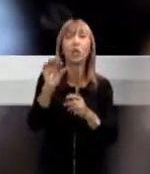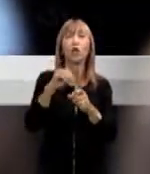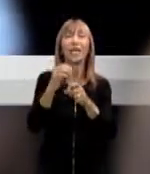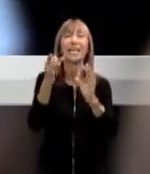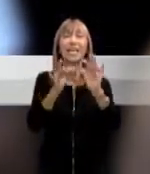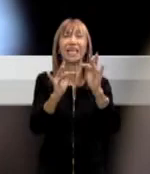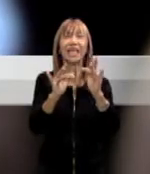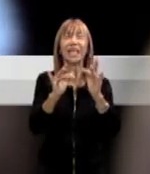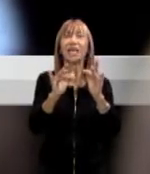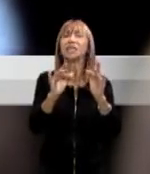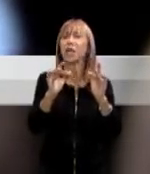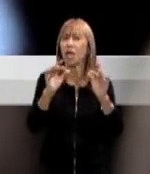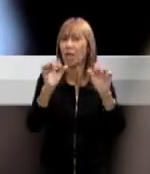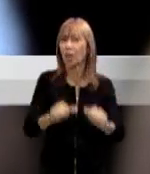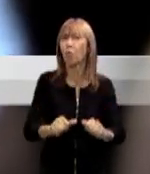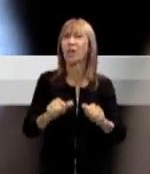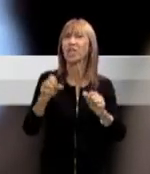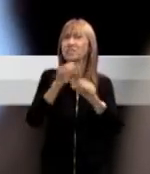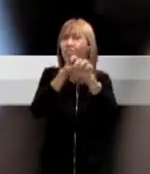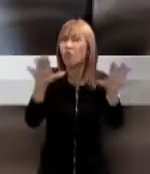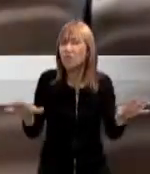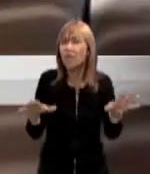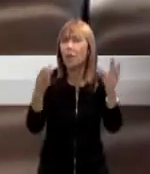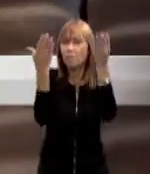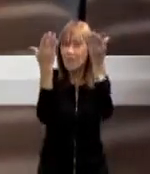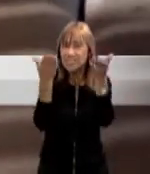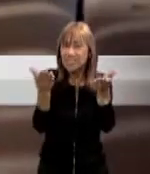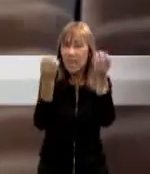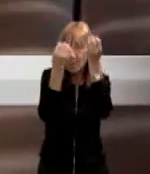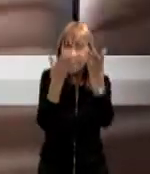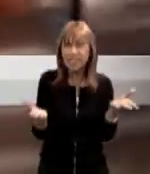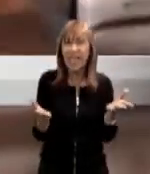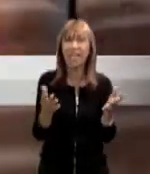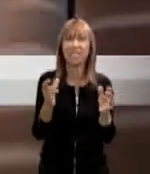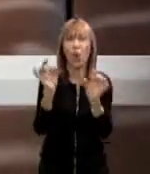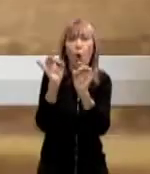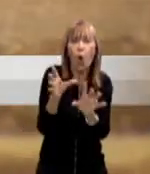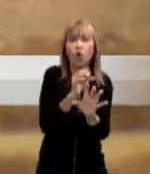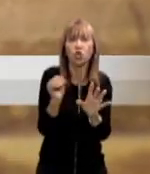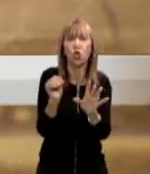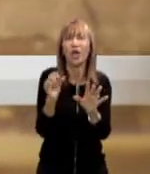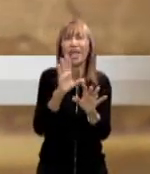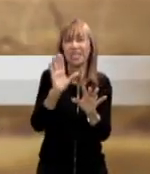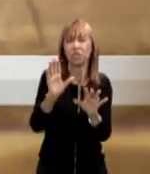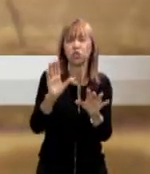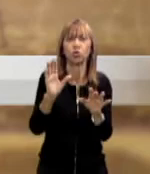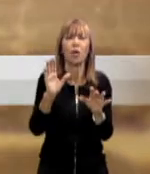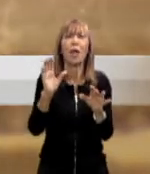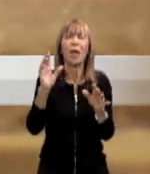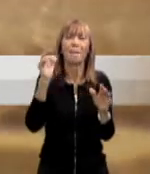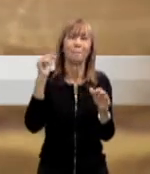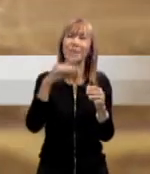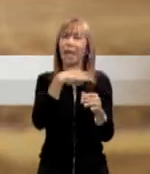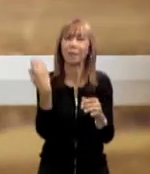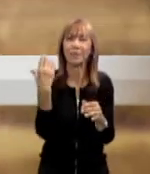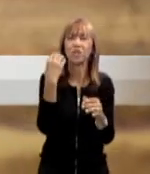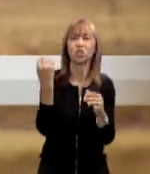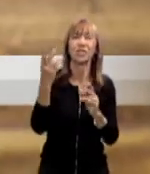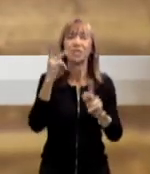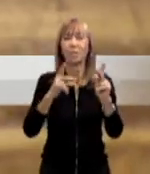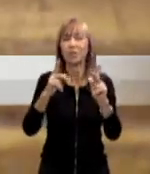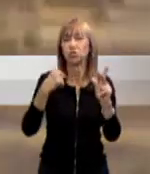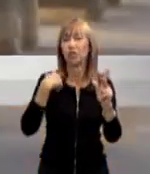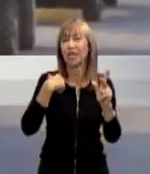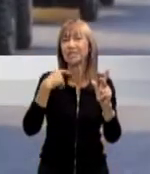Internet terreno fértil para difundir sus mensajes de odio, así como las decapitaciones de supuestos traidores y de los rehenes